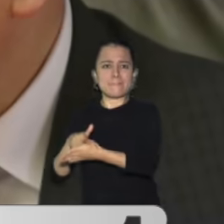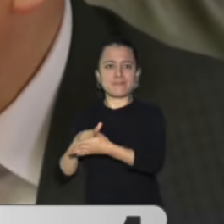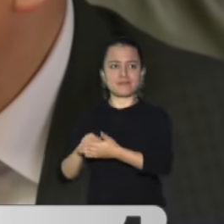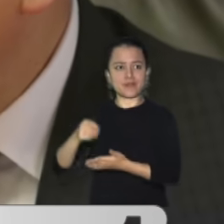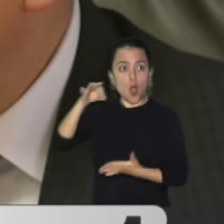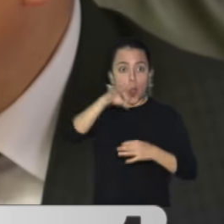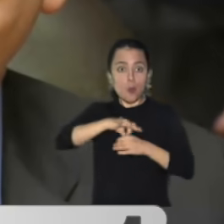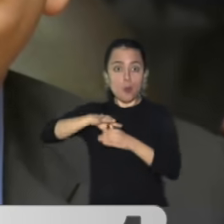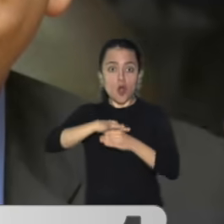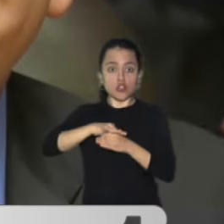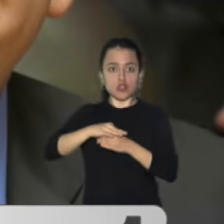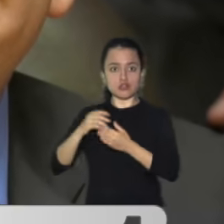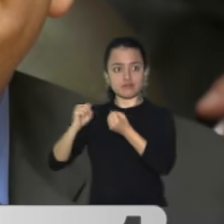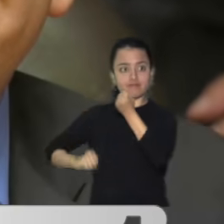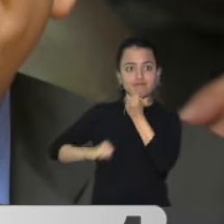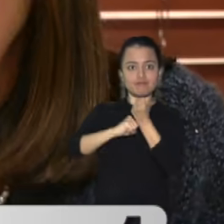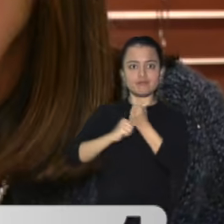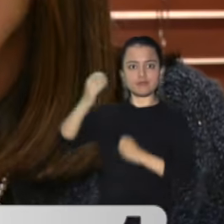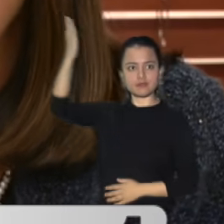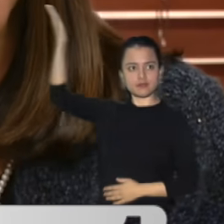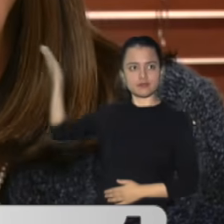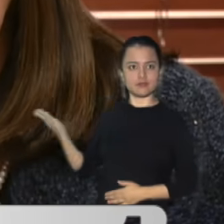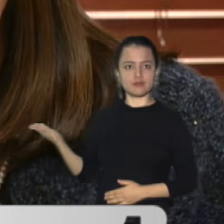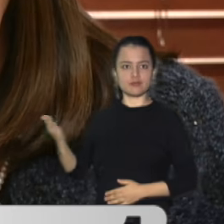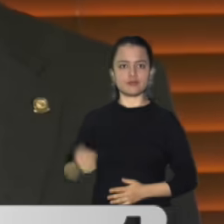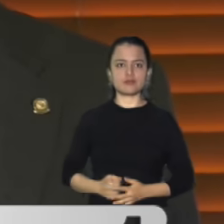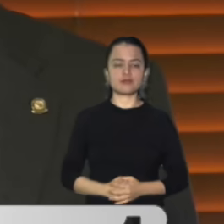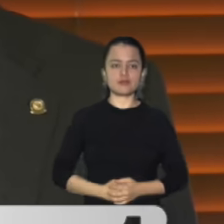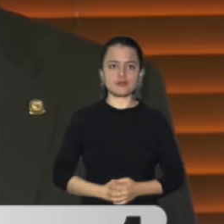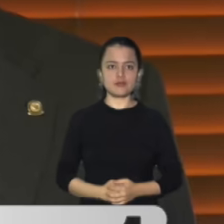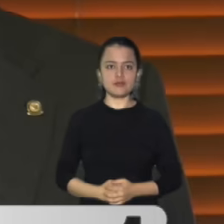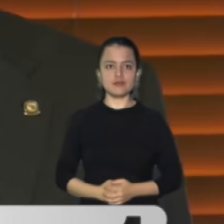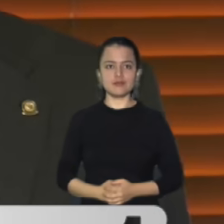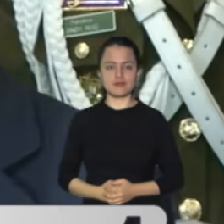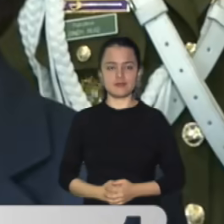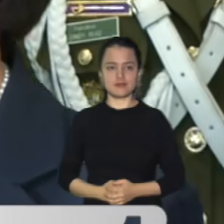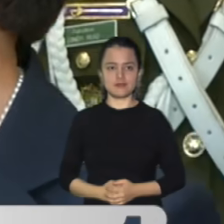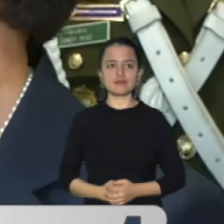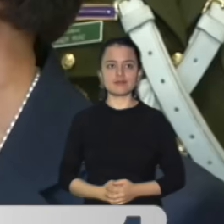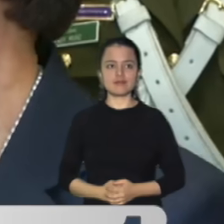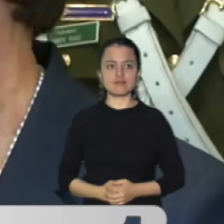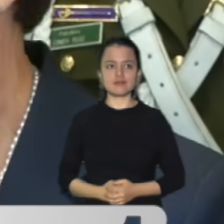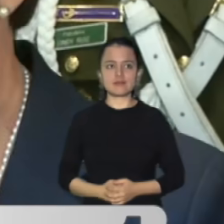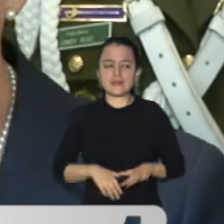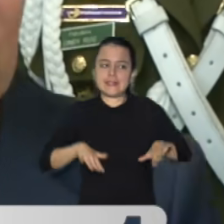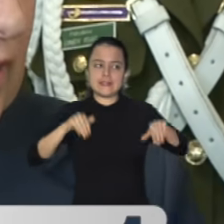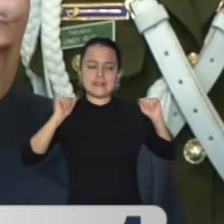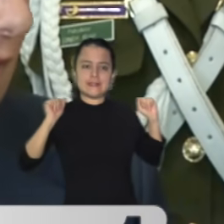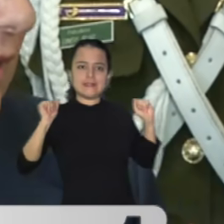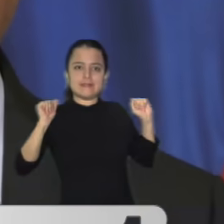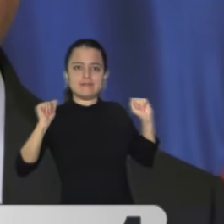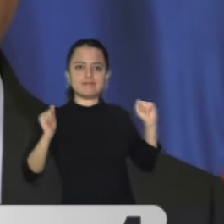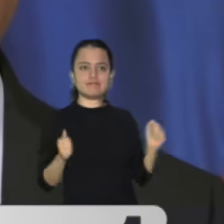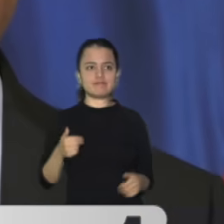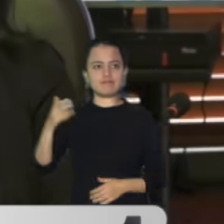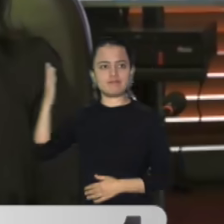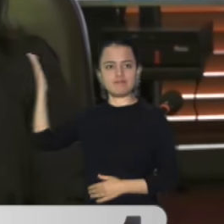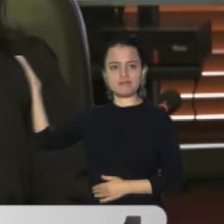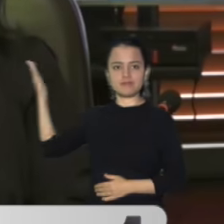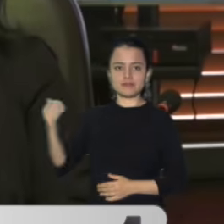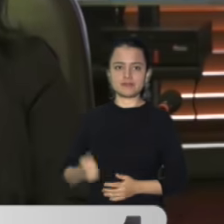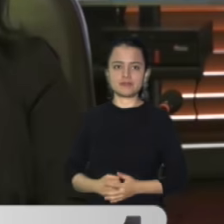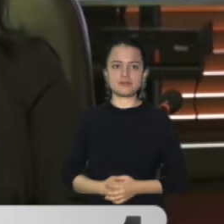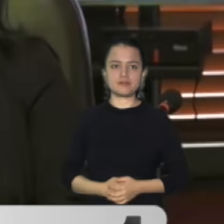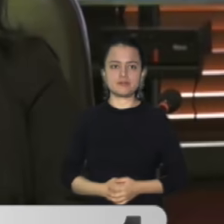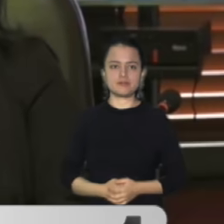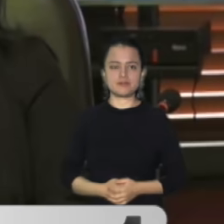Ortiz, Alberto Rojas, José Fernando Reyes, Diana Fajardo y Antonio Lizarazo, y los salvamentos de voto de Cristina Pardo, Jorge Ibáñez y